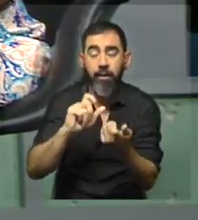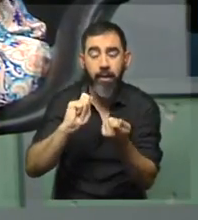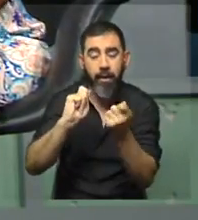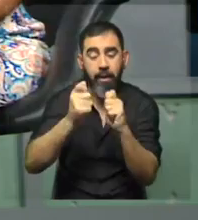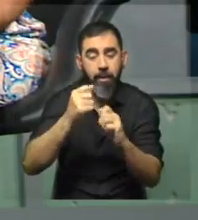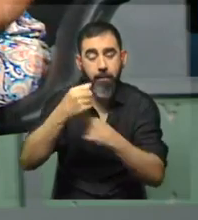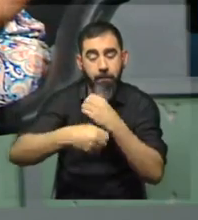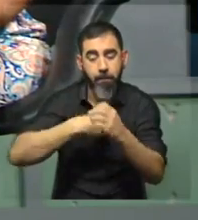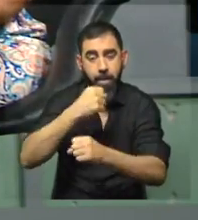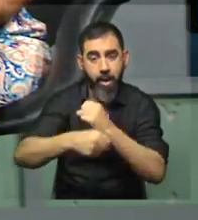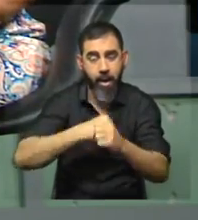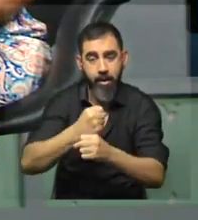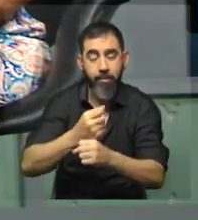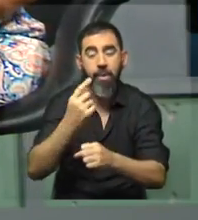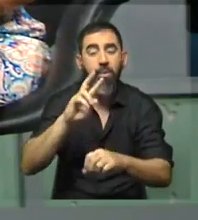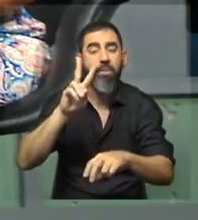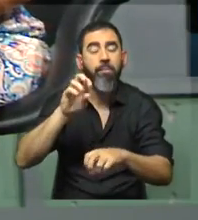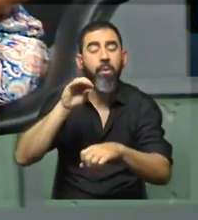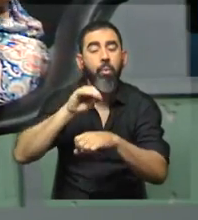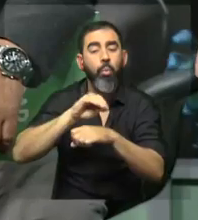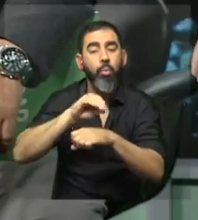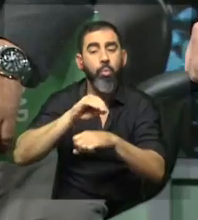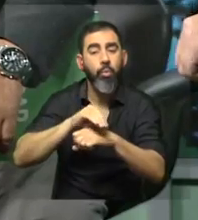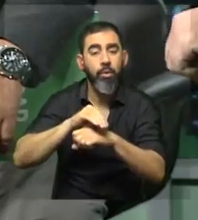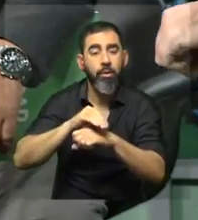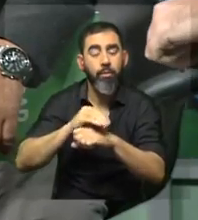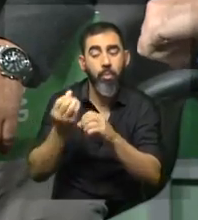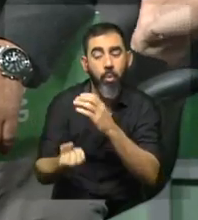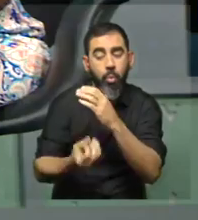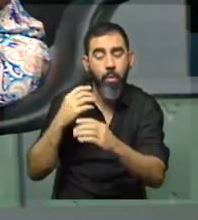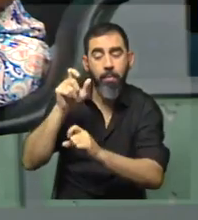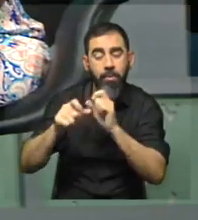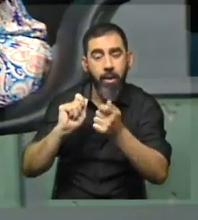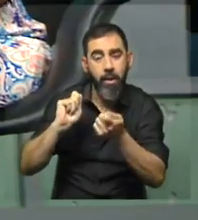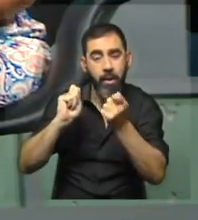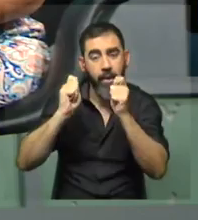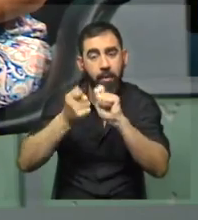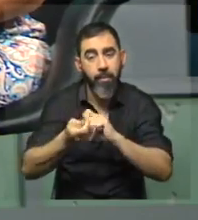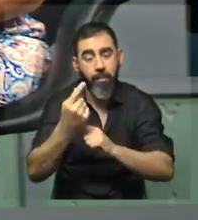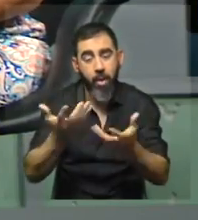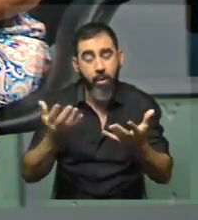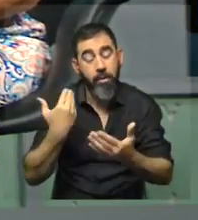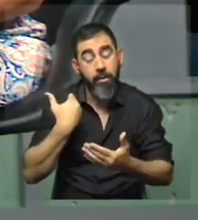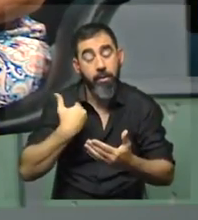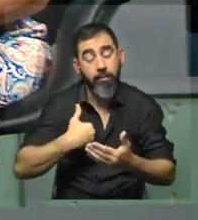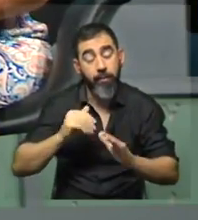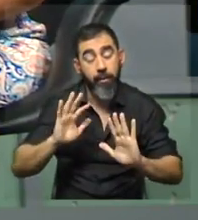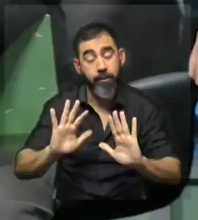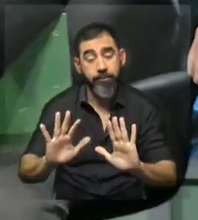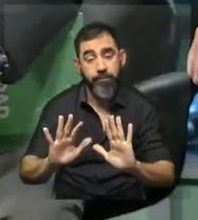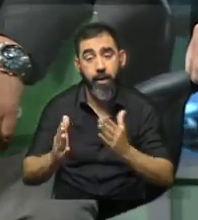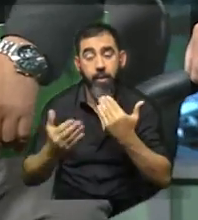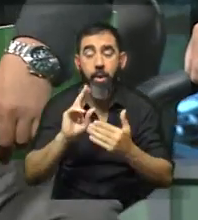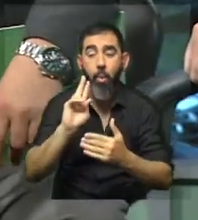los años. Pero es una cuestión cultural que a través de las nuevas generaciones irá poco a poco cambiando. Pero hoy por hoy, lamentablemente, es así.